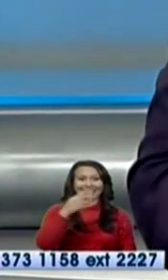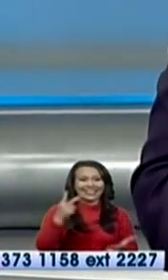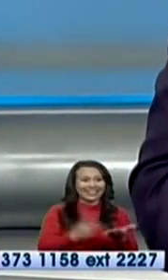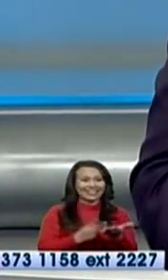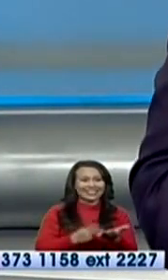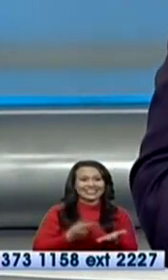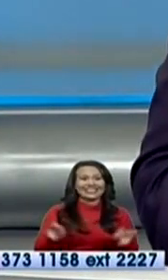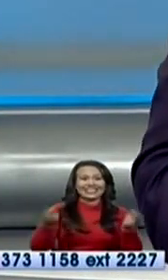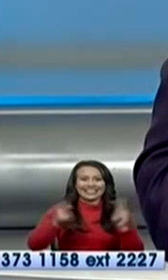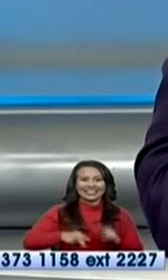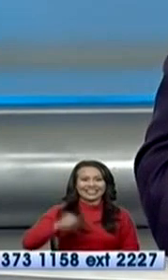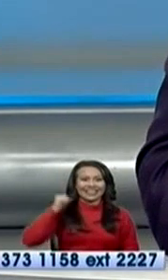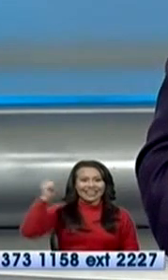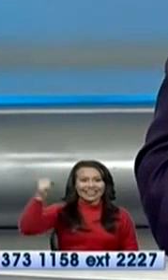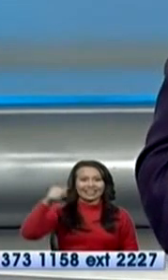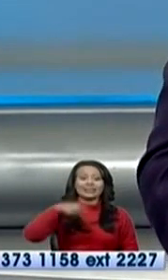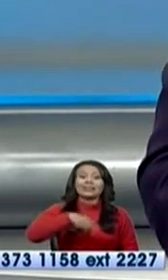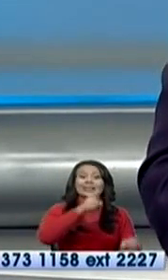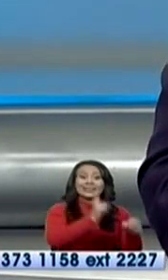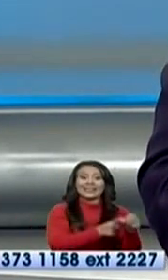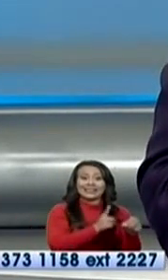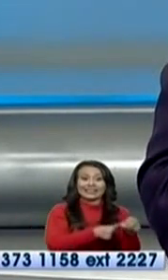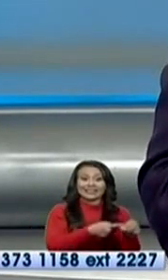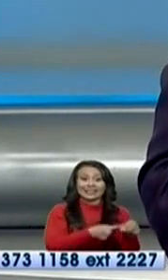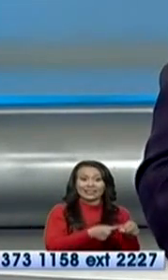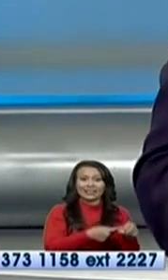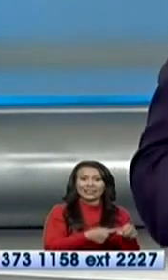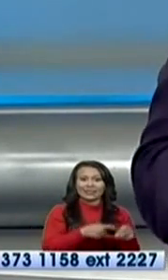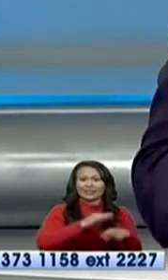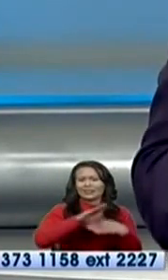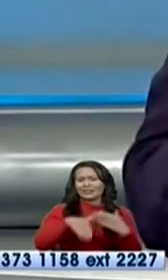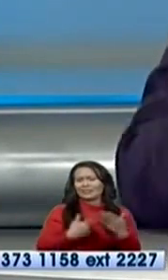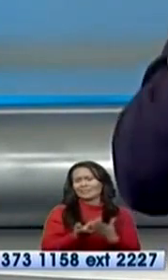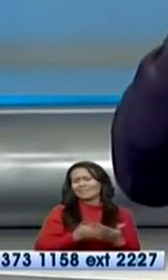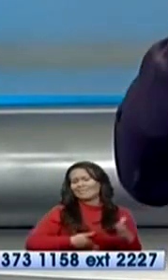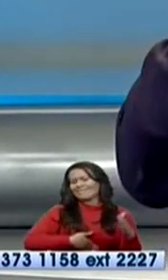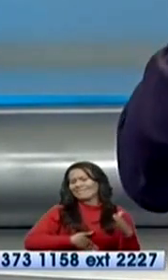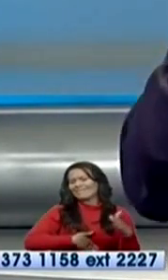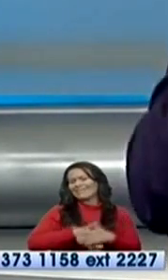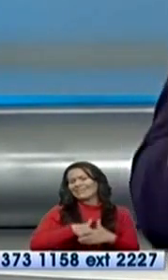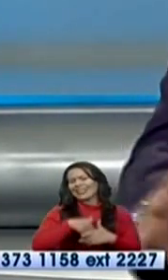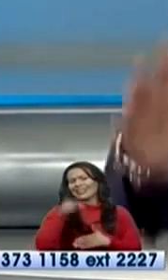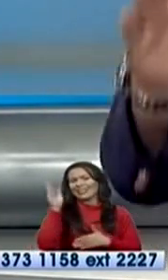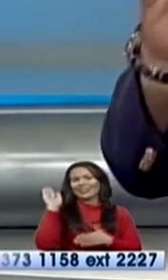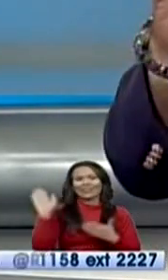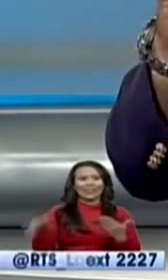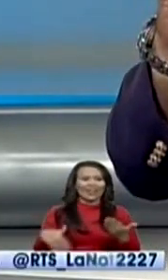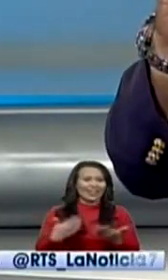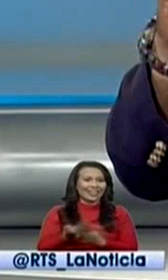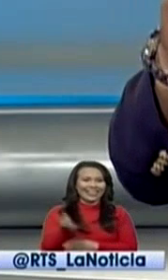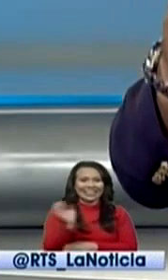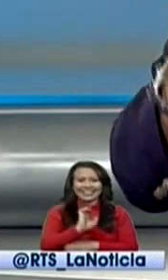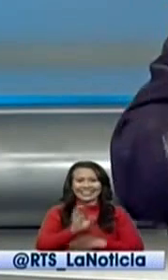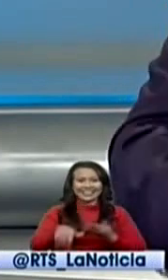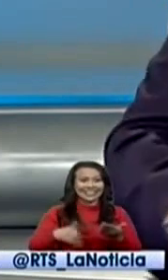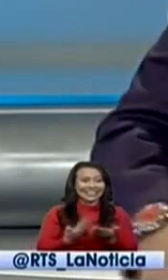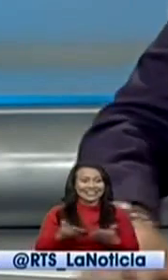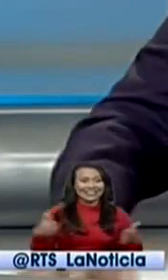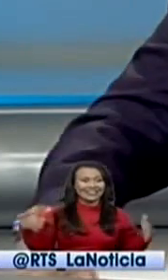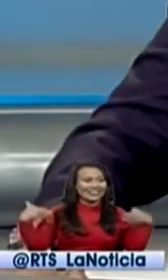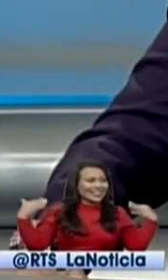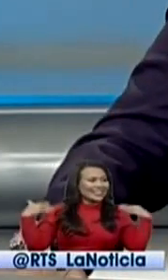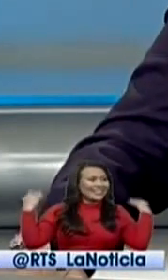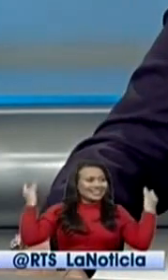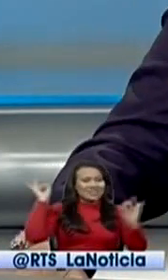selección. Los quiteños están demasiado satisfechos, es decir, los ecuatorianos estamos demasiado satisfechos con el